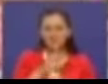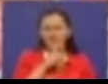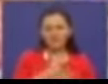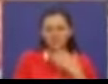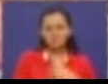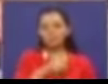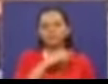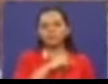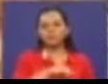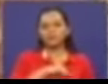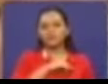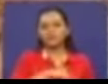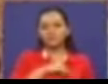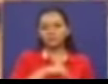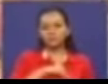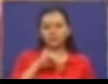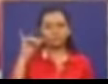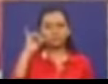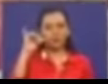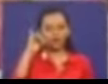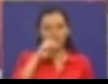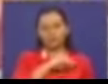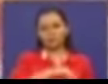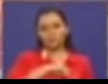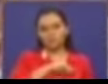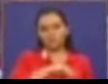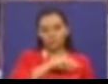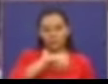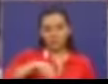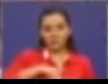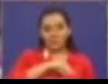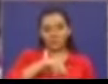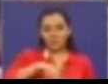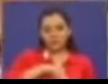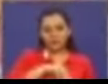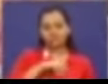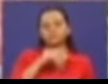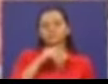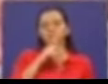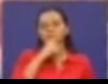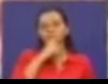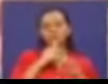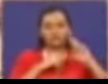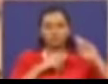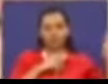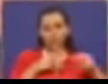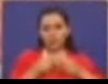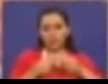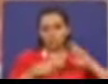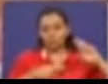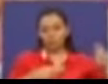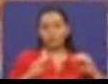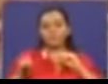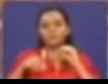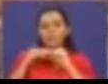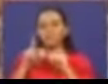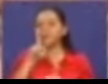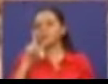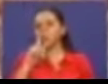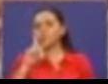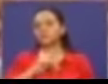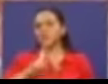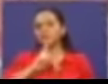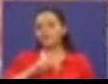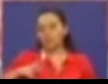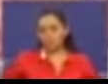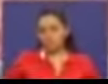Rumiñahui, Mejía, Cantón Quito también. También en la zona sur con lo que tiene que ver con la Tacunga, Salcedo, diferentes instituciones del Estado y